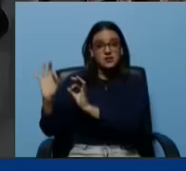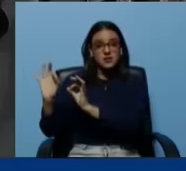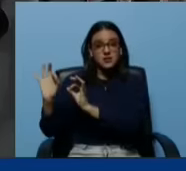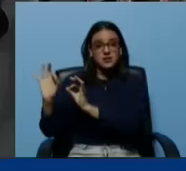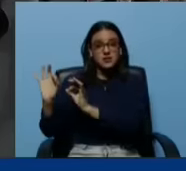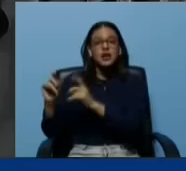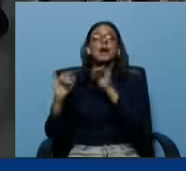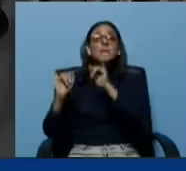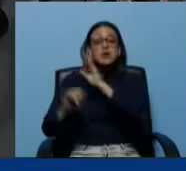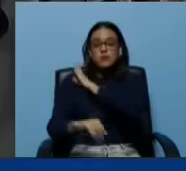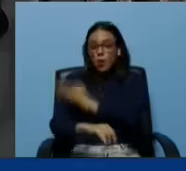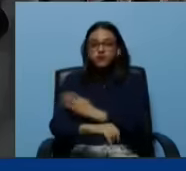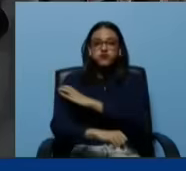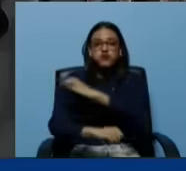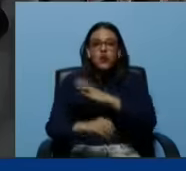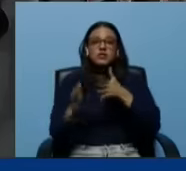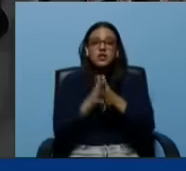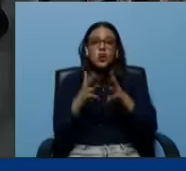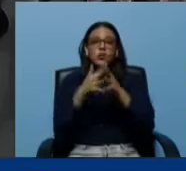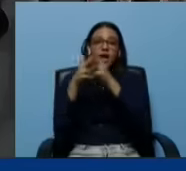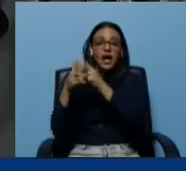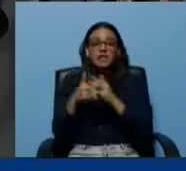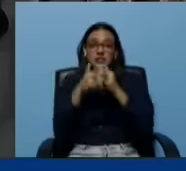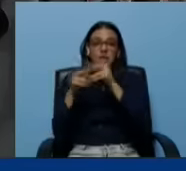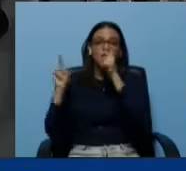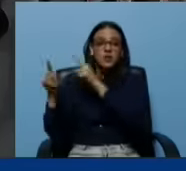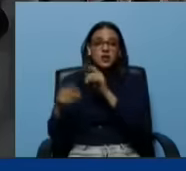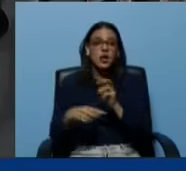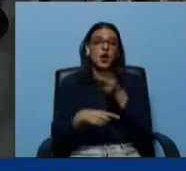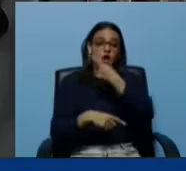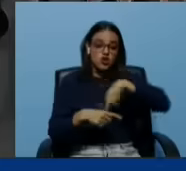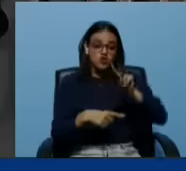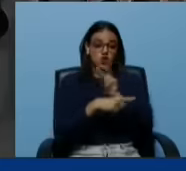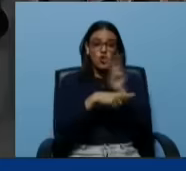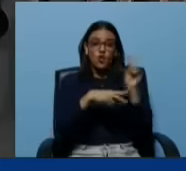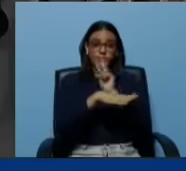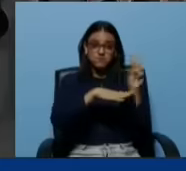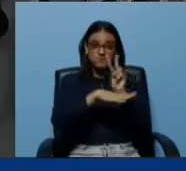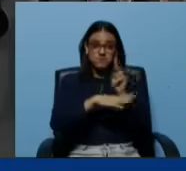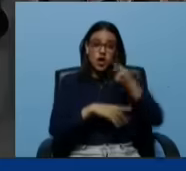los Estados Unidos, San Vicente y las Granadinas y los países del Caribe,